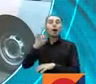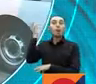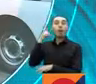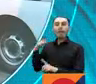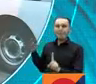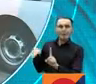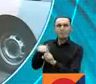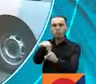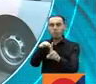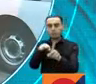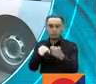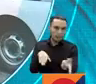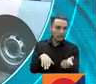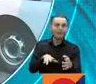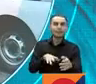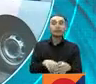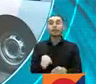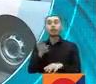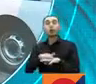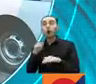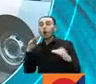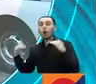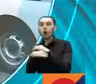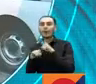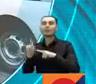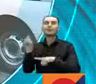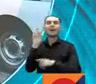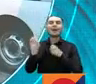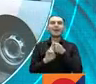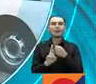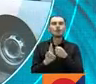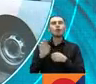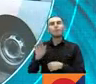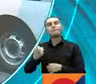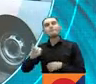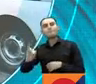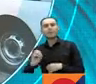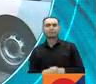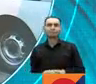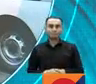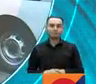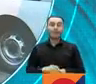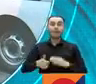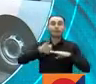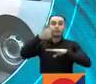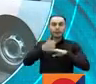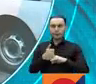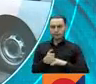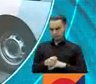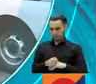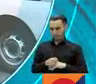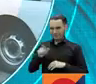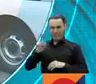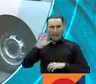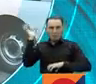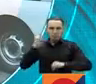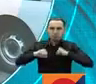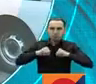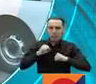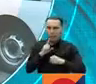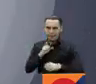sin permiso por el carril del Sistema Mío. Las autoridades informaron que el vehículo no estaba atendiendo una